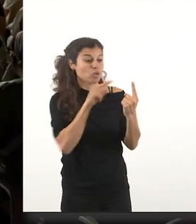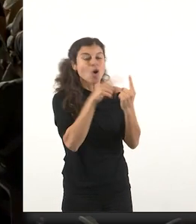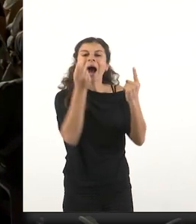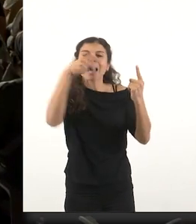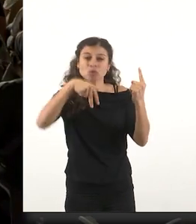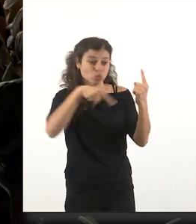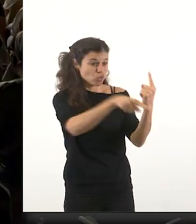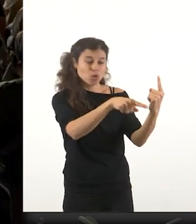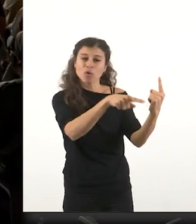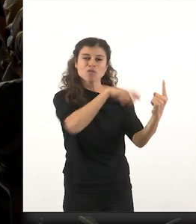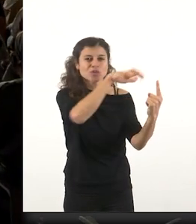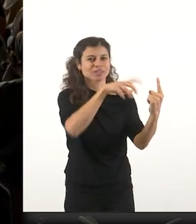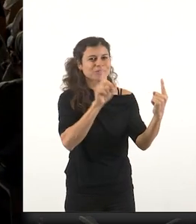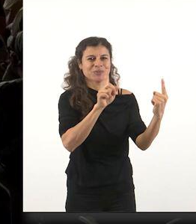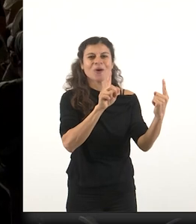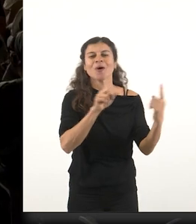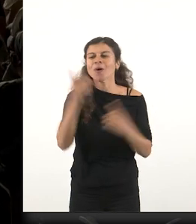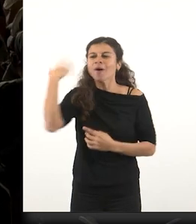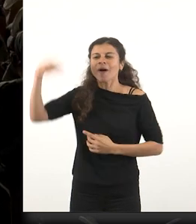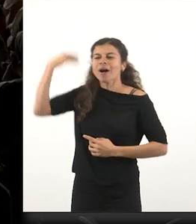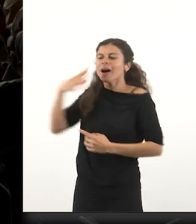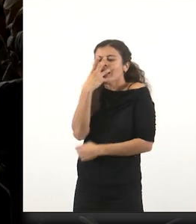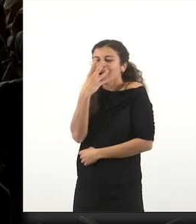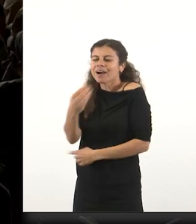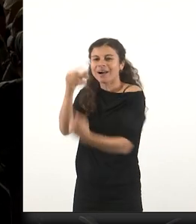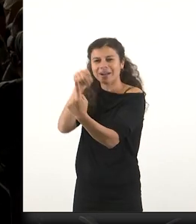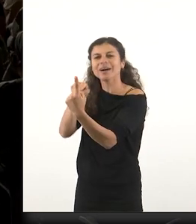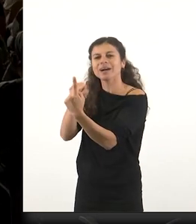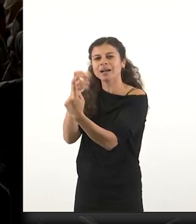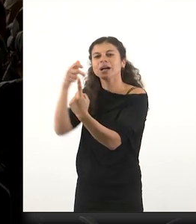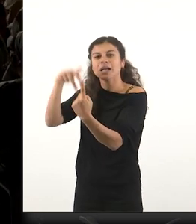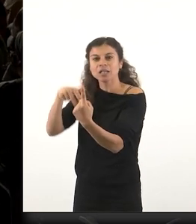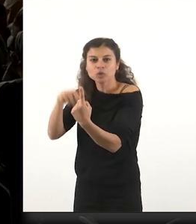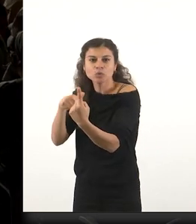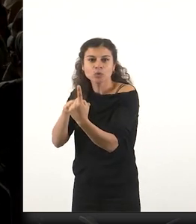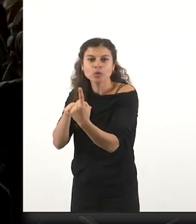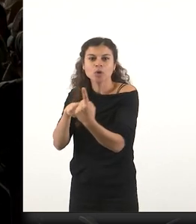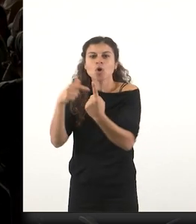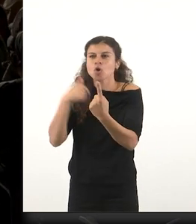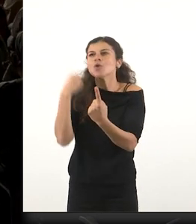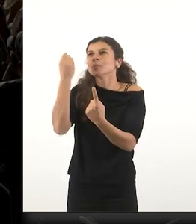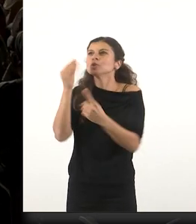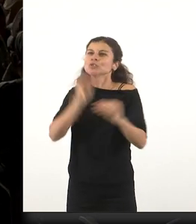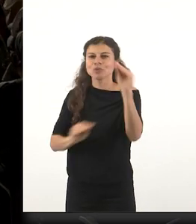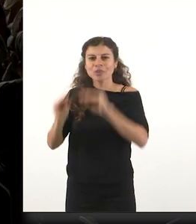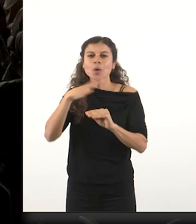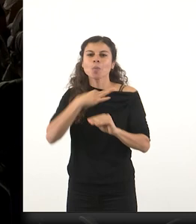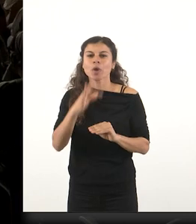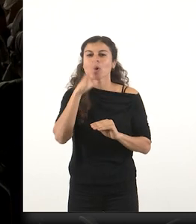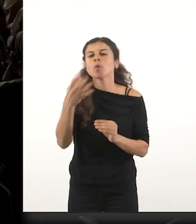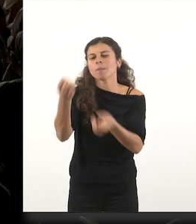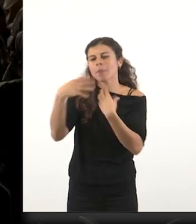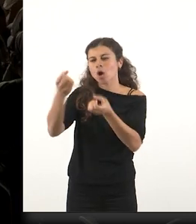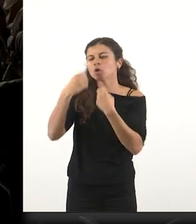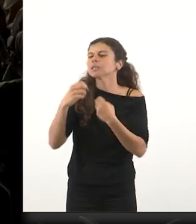que yo me enamoré de un chico que me trata bien y que esto que ha pasado lo podemos olvidar entre los dos porque me lo han cantado, me lo han narrado, que por amor hay que dar